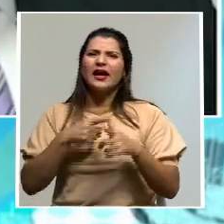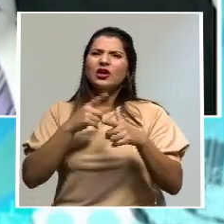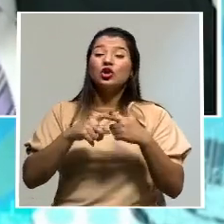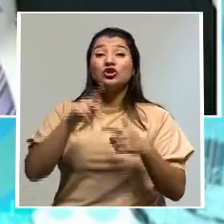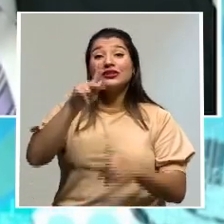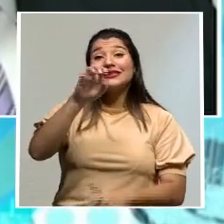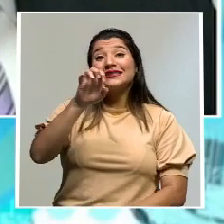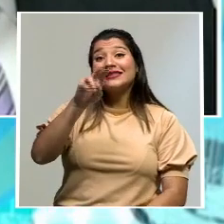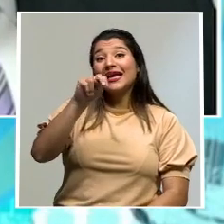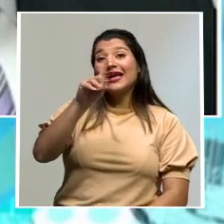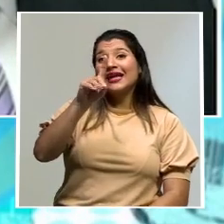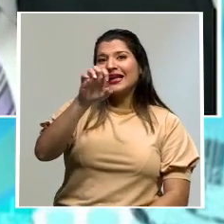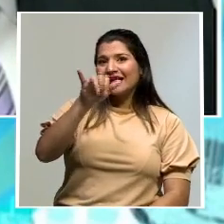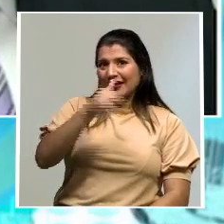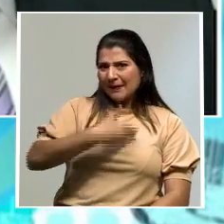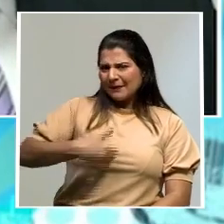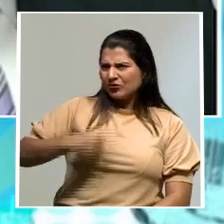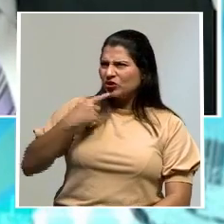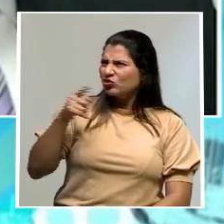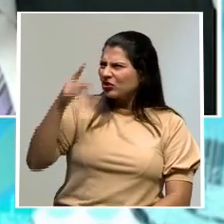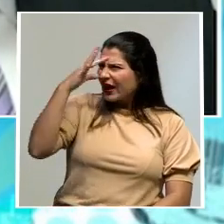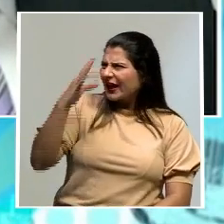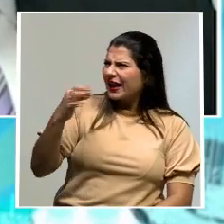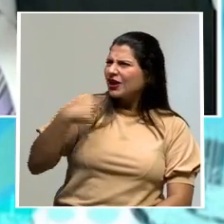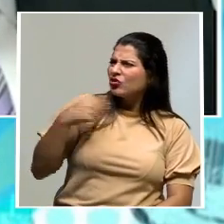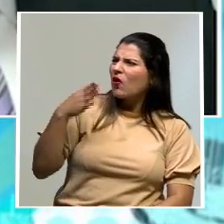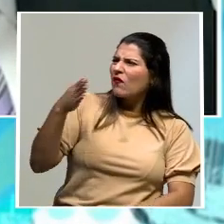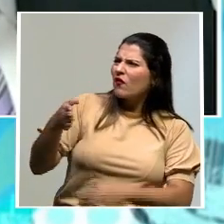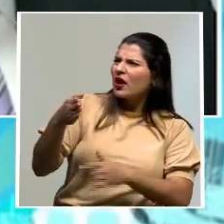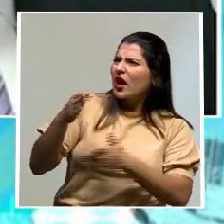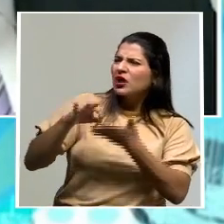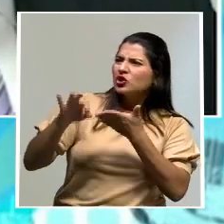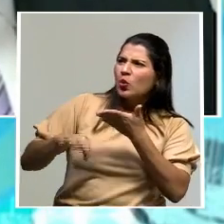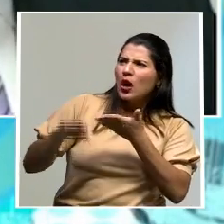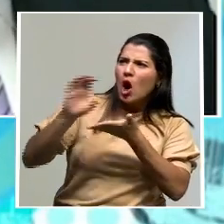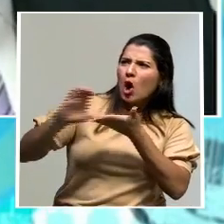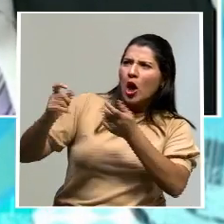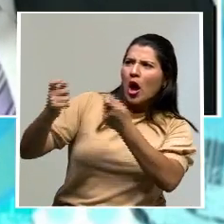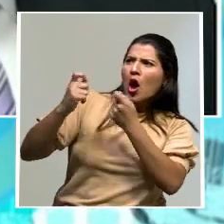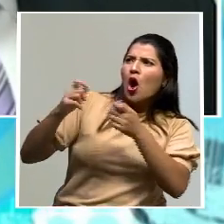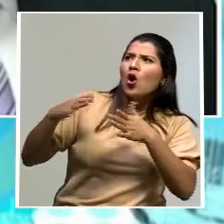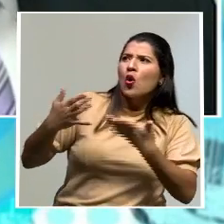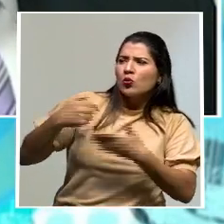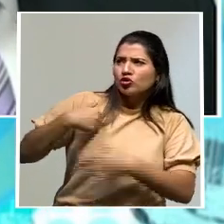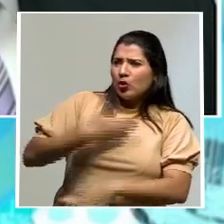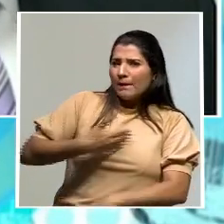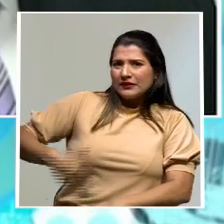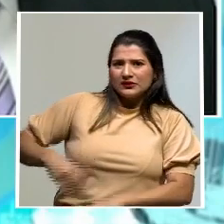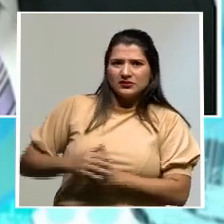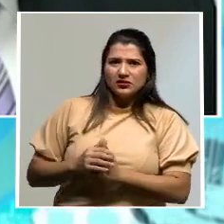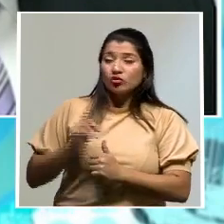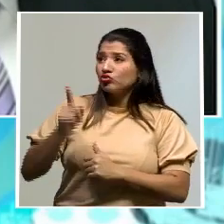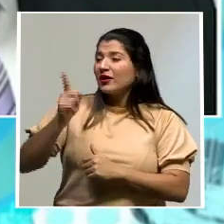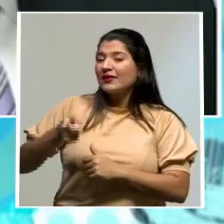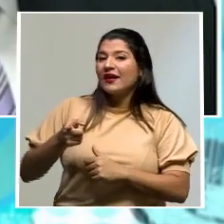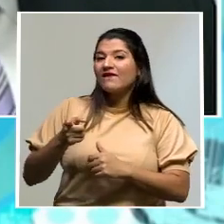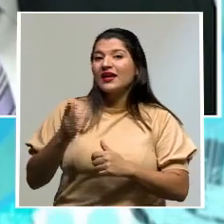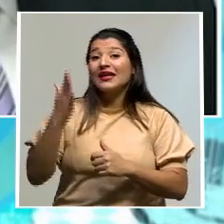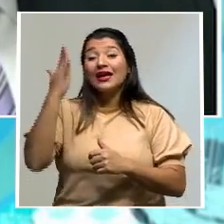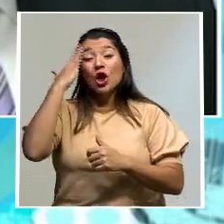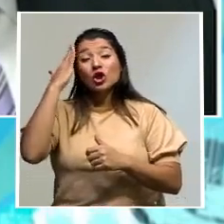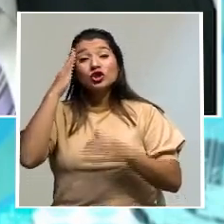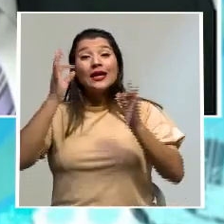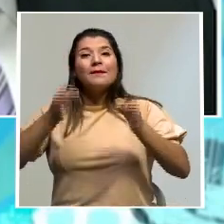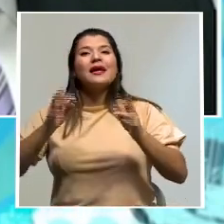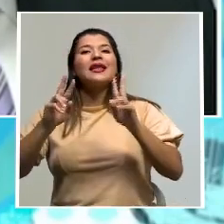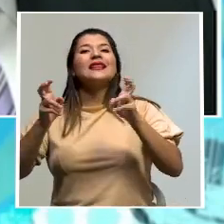hubo una escuela o un colegio donde yo aprendí a ser presidente de la República? Lo que hay que conocer bien, Ernesto, son los temas nacionales y